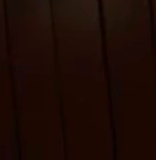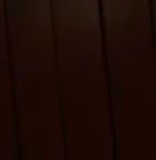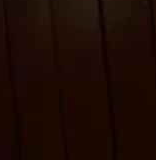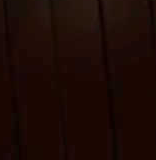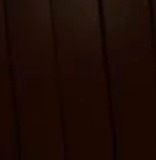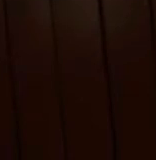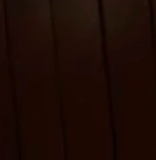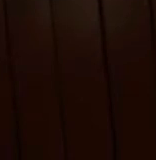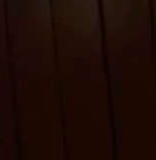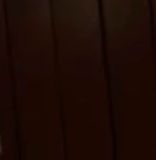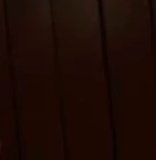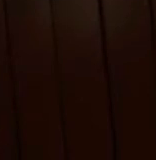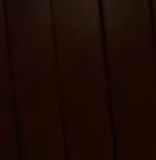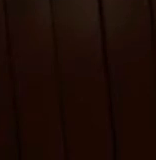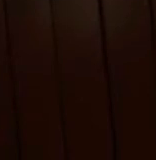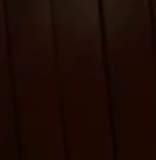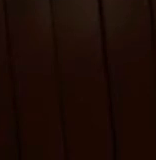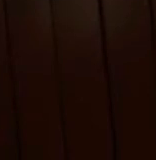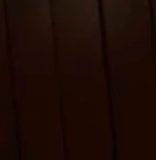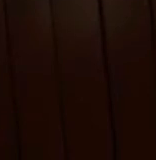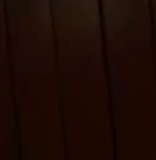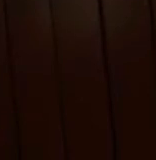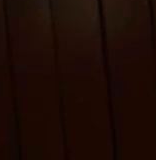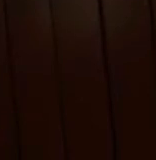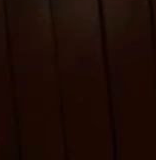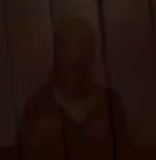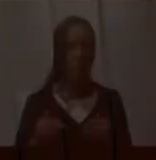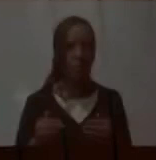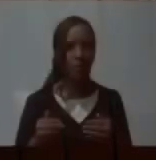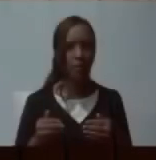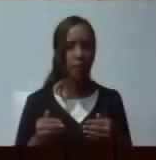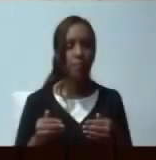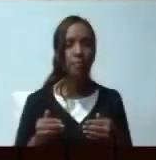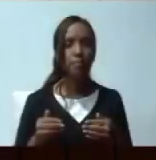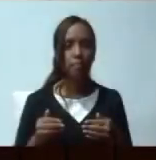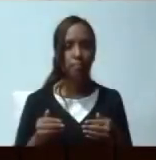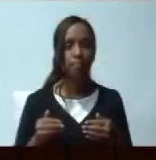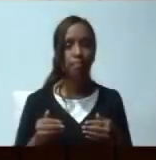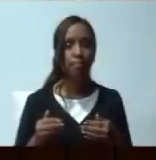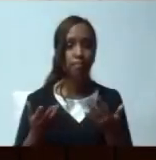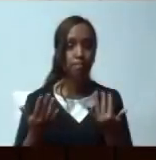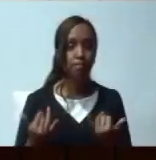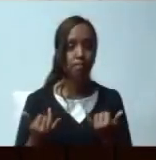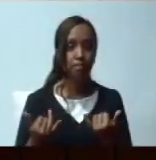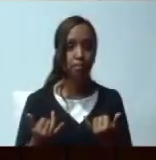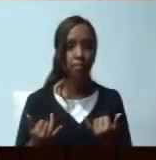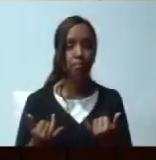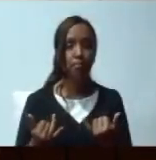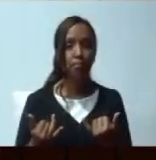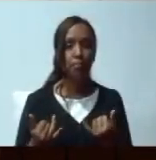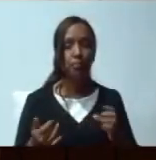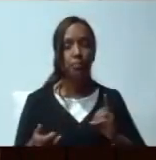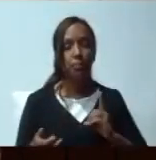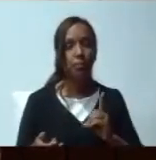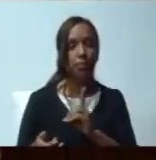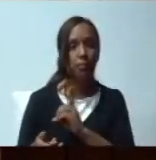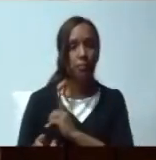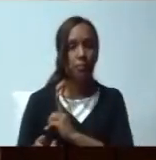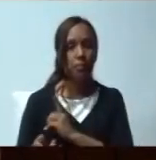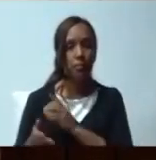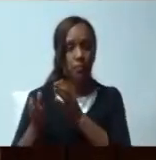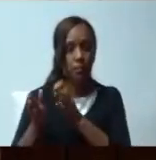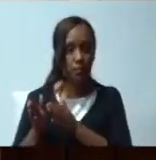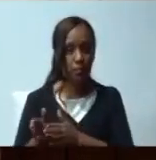vida dedicada a no hacer nada. Y a la vez, también decía Winston